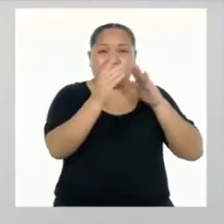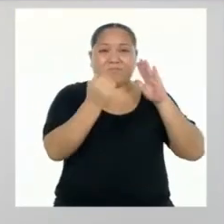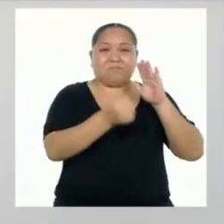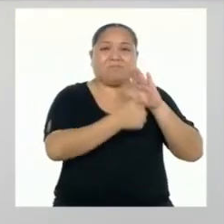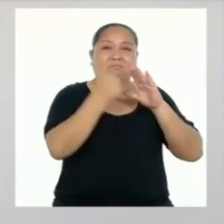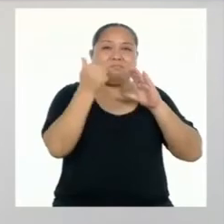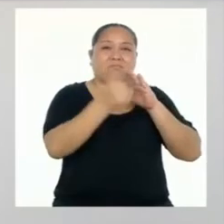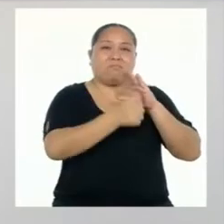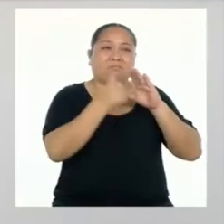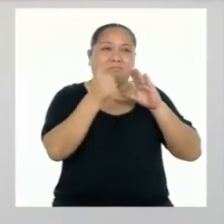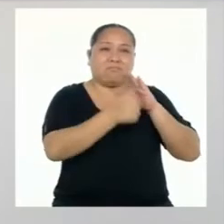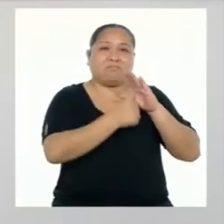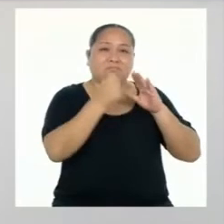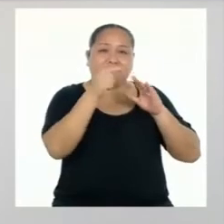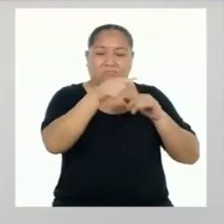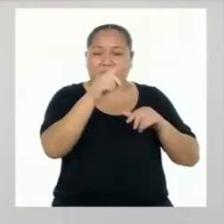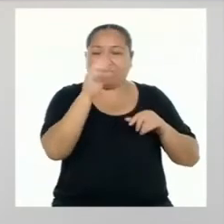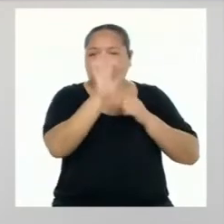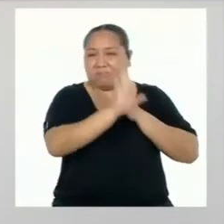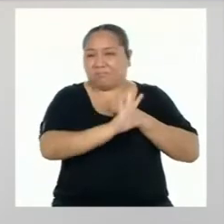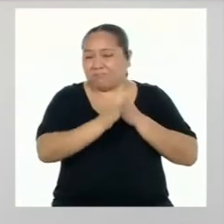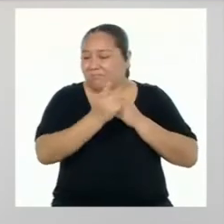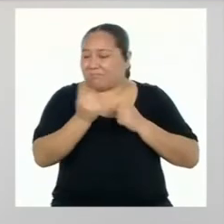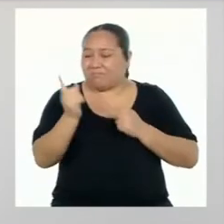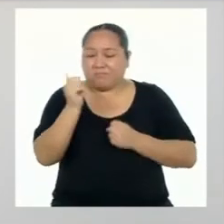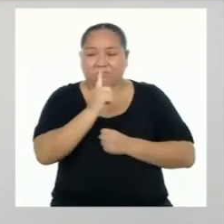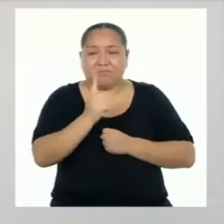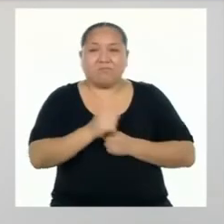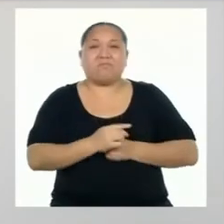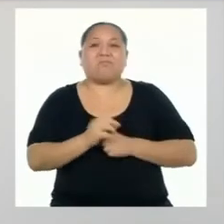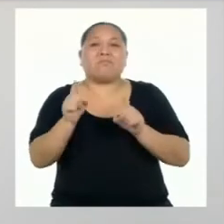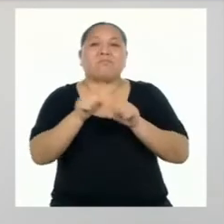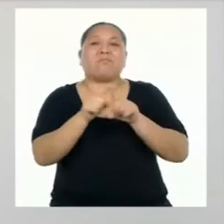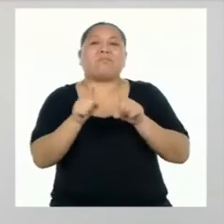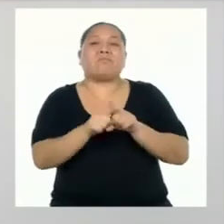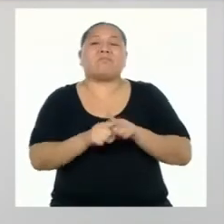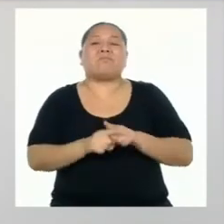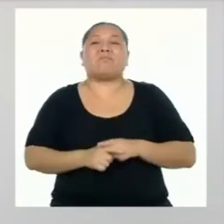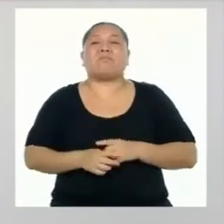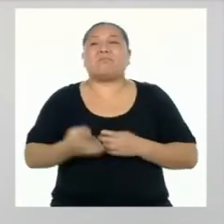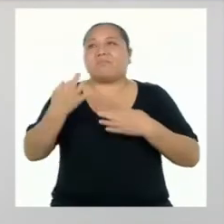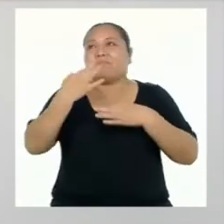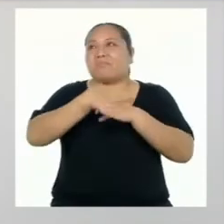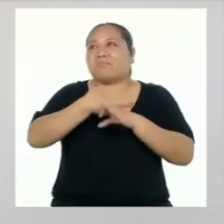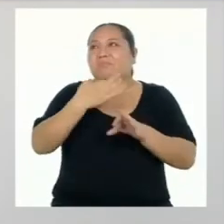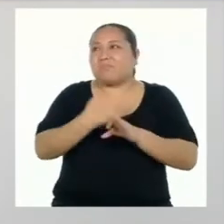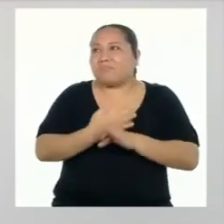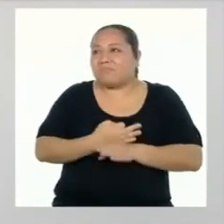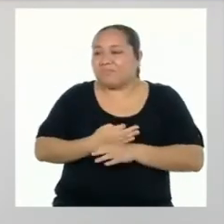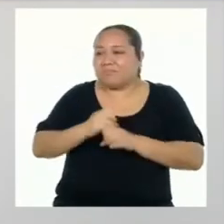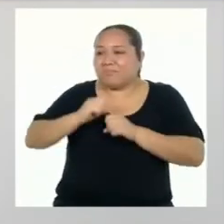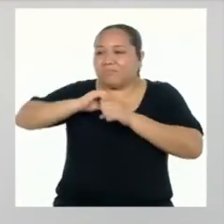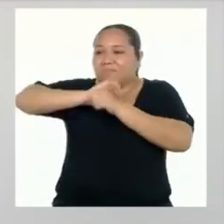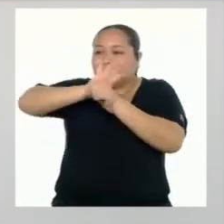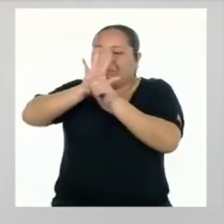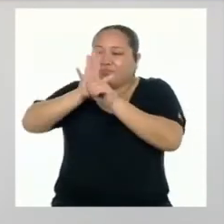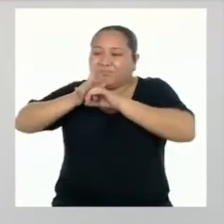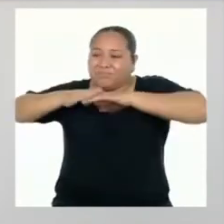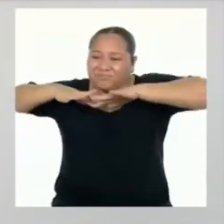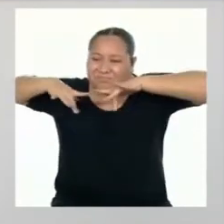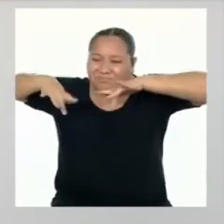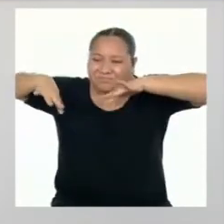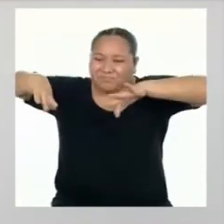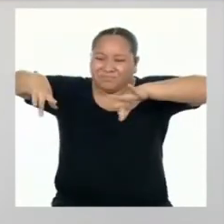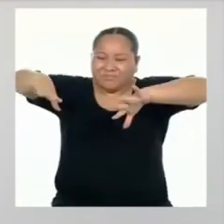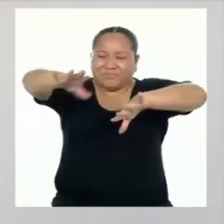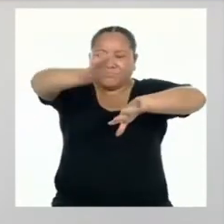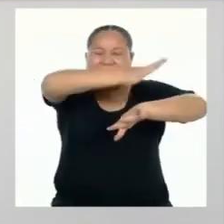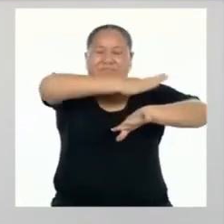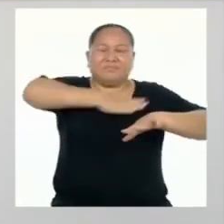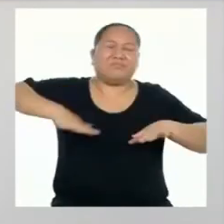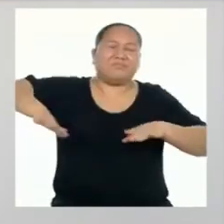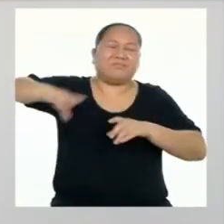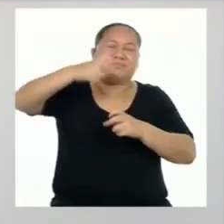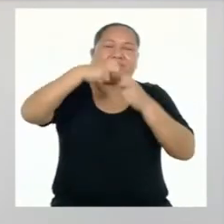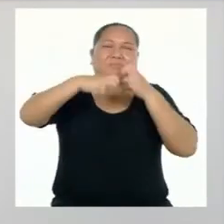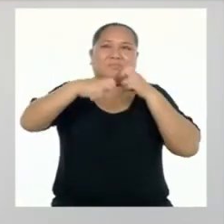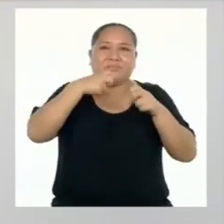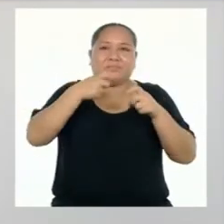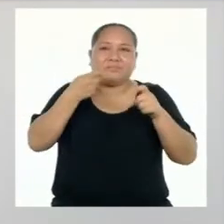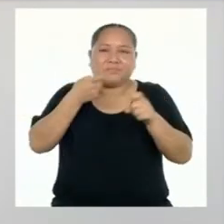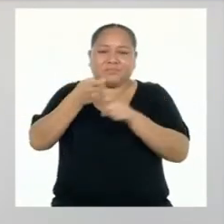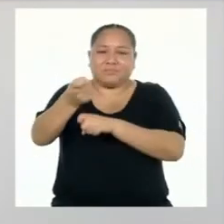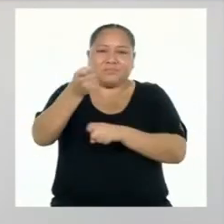tuvimos que seguir por nuestra seguridad, sino también por la forma en que la pandemia y toda esta situación mundial